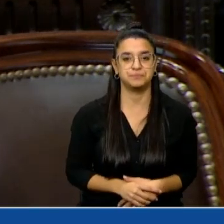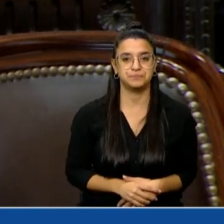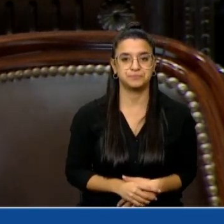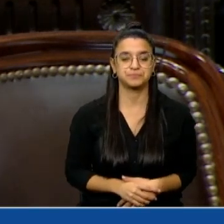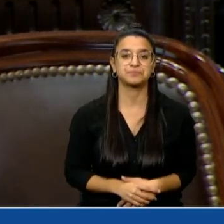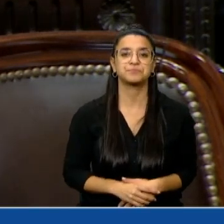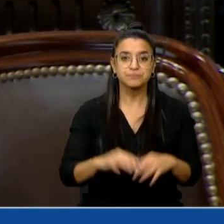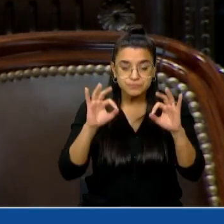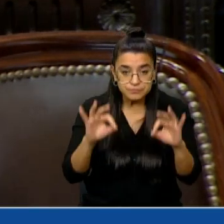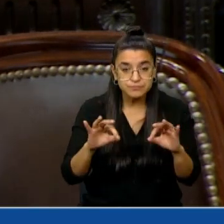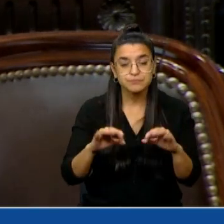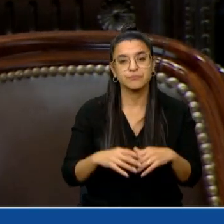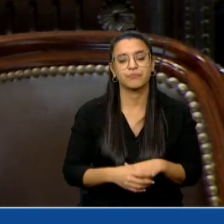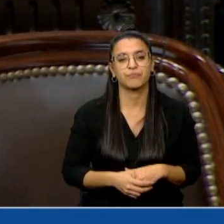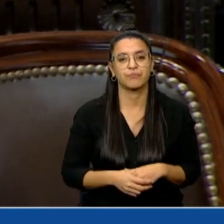Se llegó